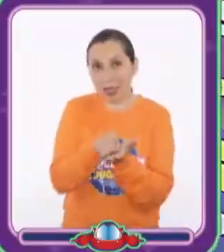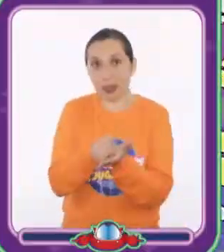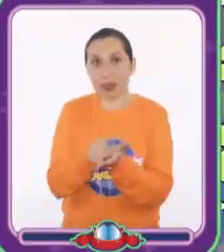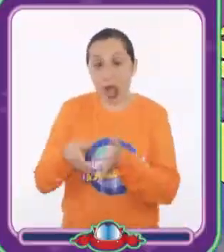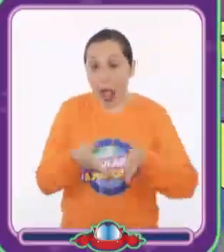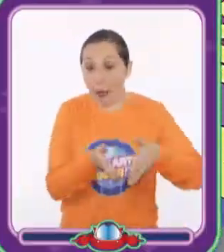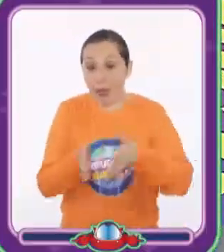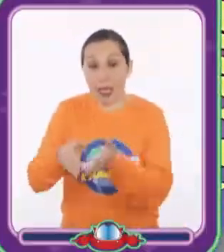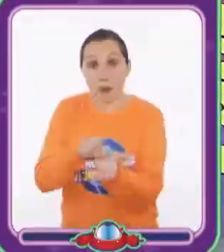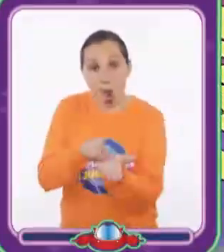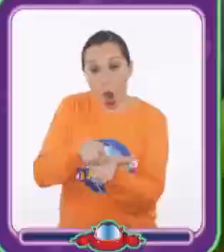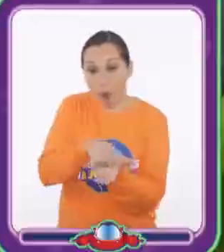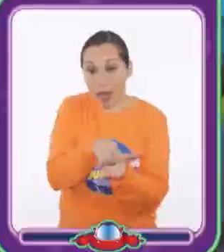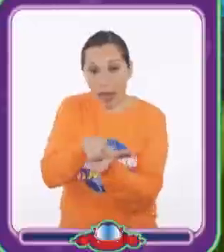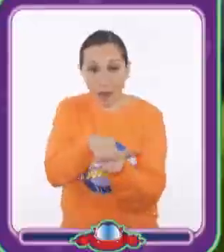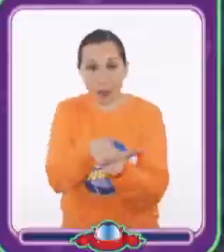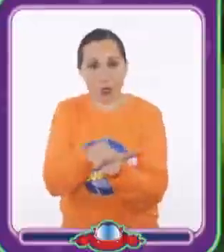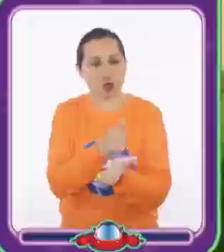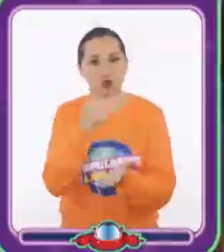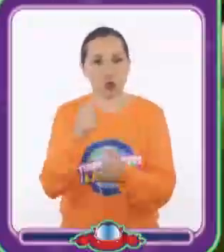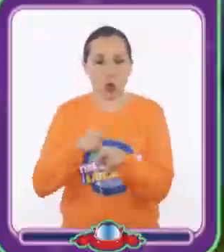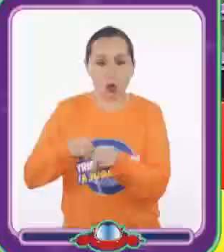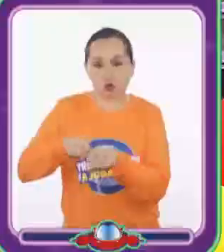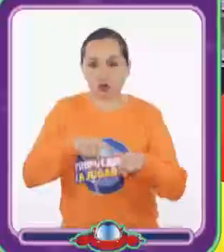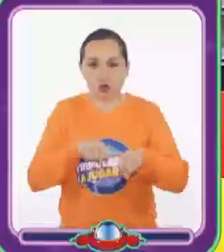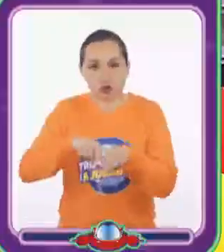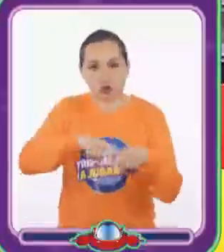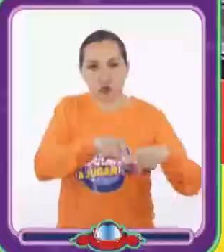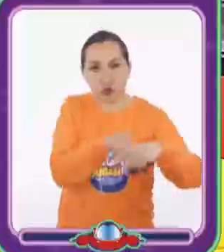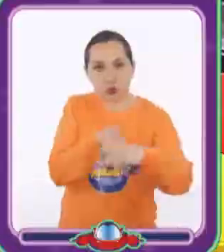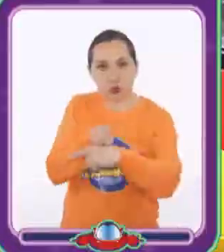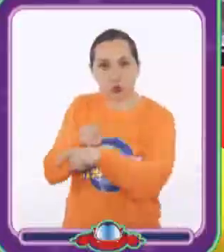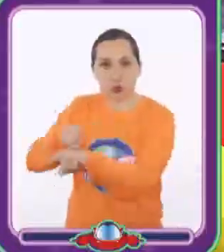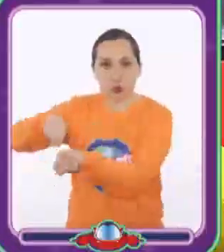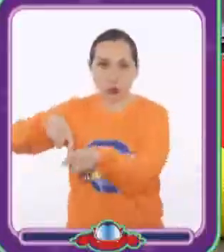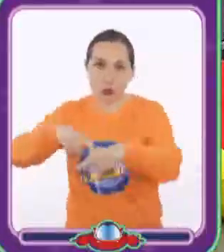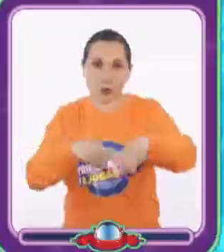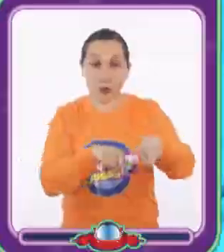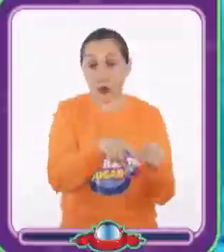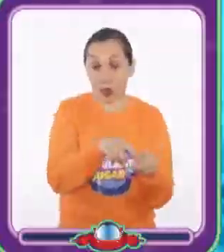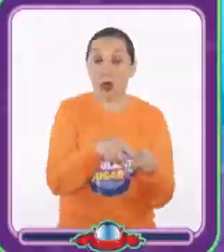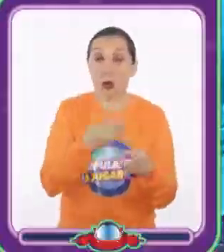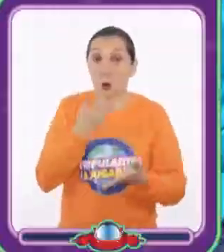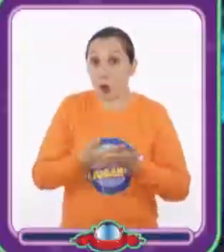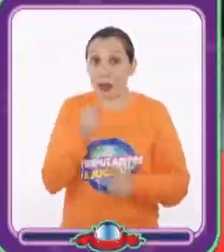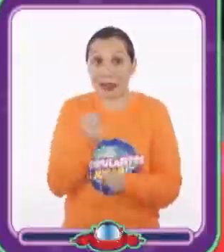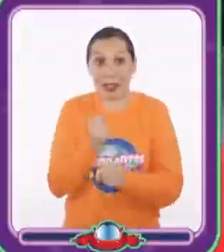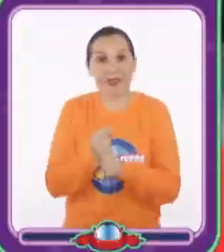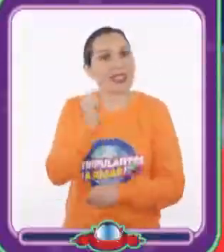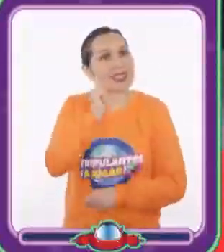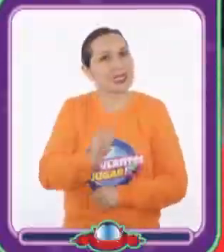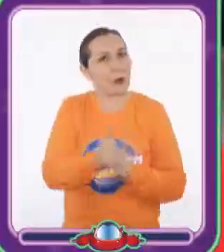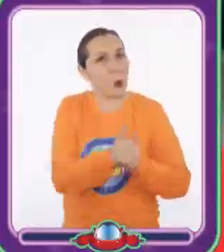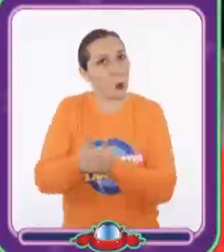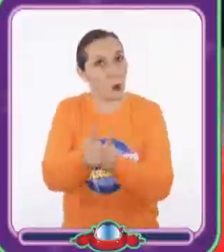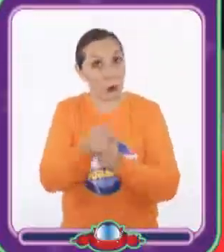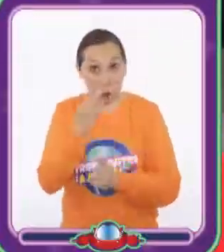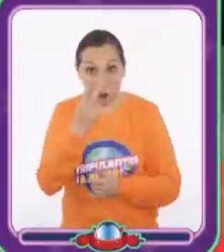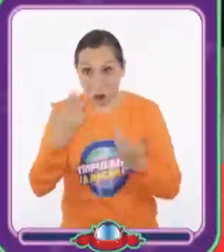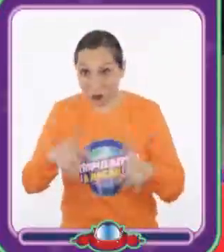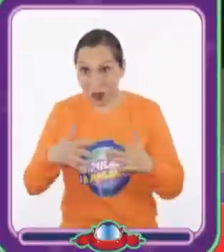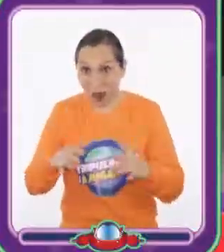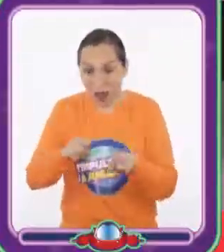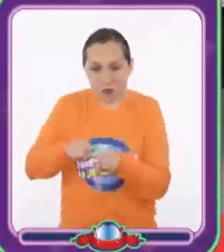Bruno, ven, vamos a hacer un caminito de hormigas. Así. Todos seguimos a la hormiga. Las hormigas, cuando trabajan, siempre